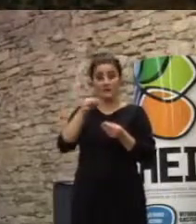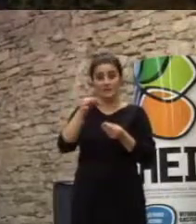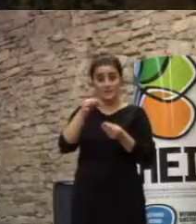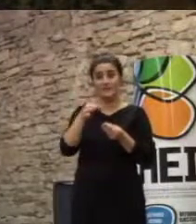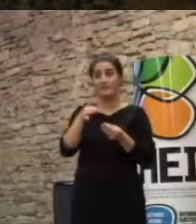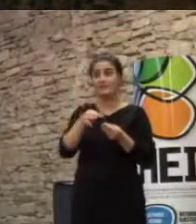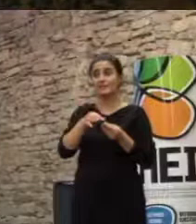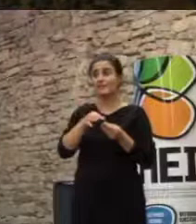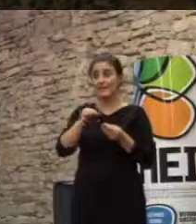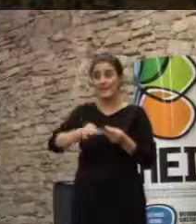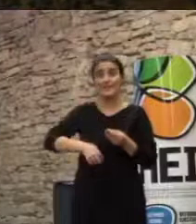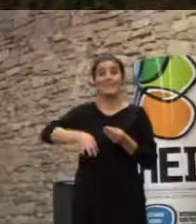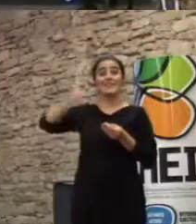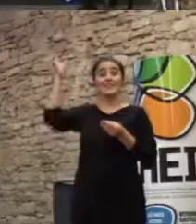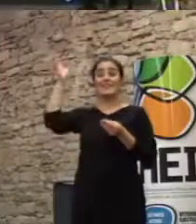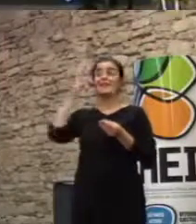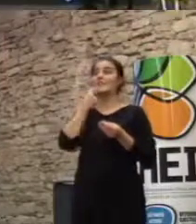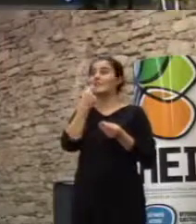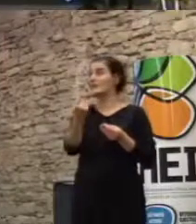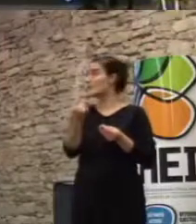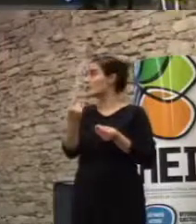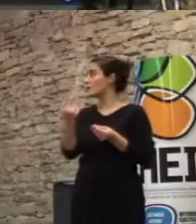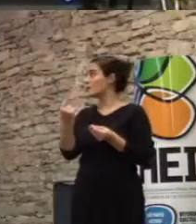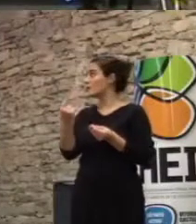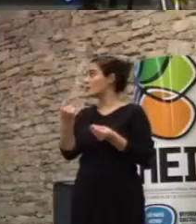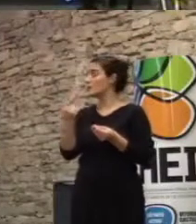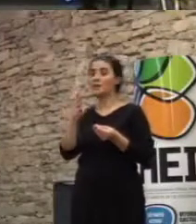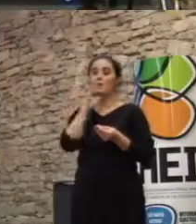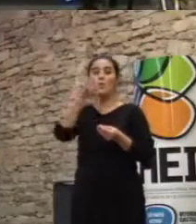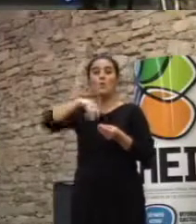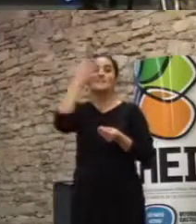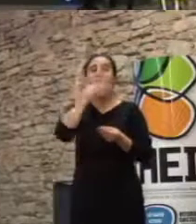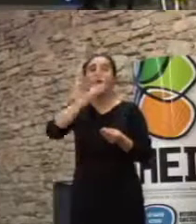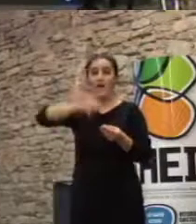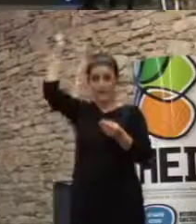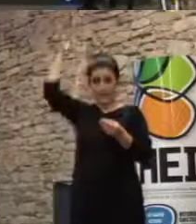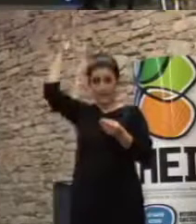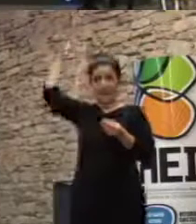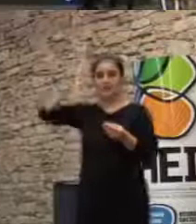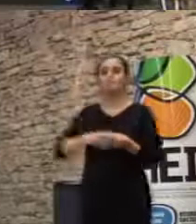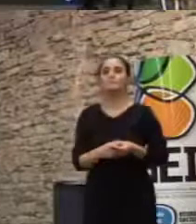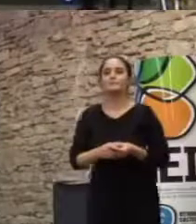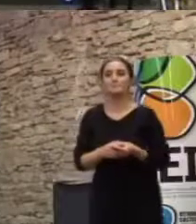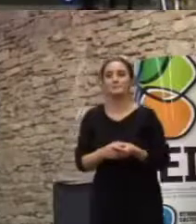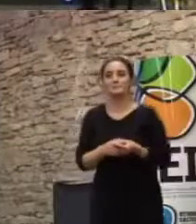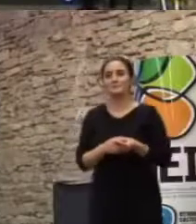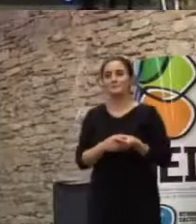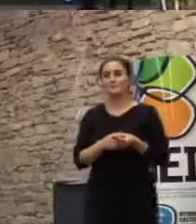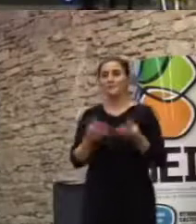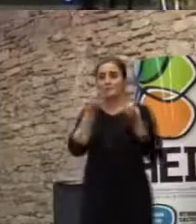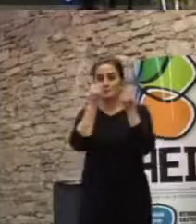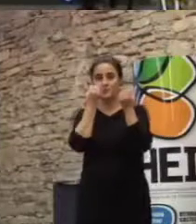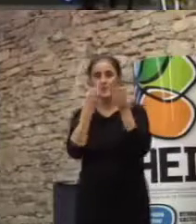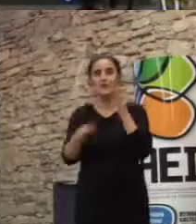la tiramos hacia arriba diciendo por nuestra escuela vamos sensacional